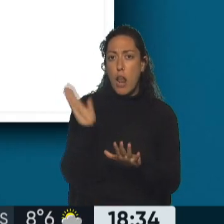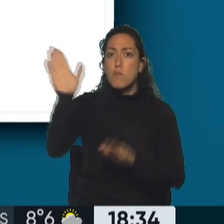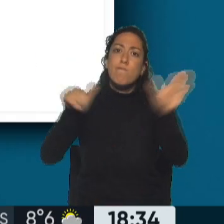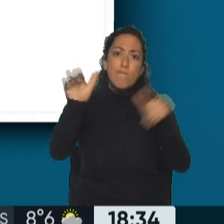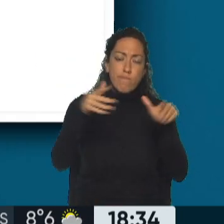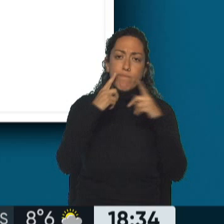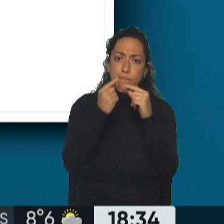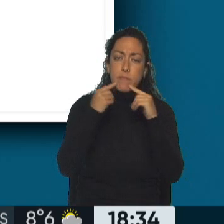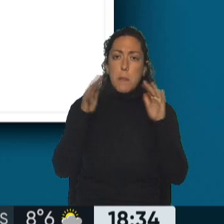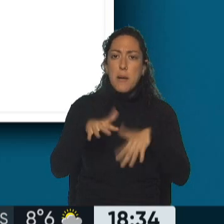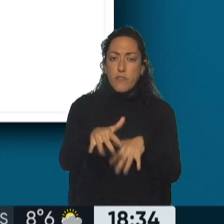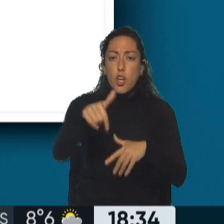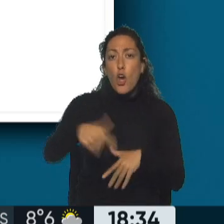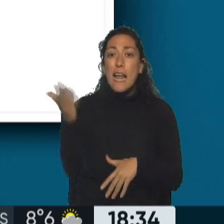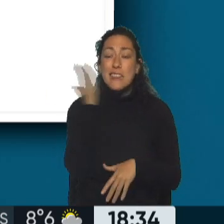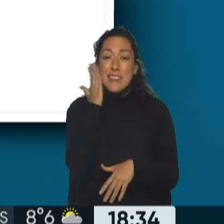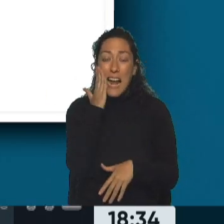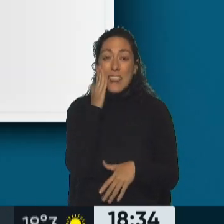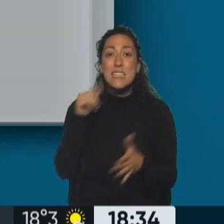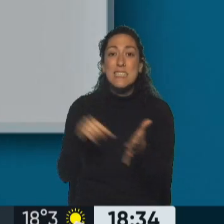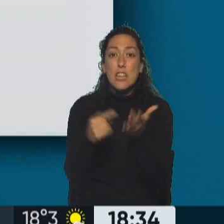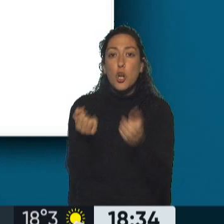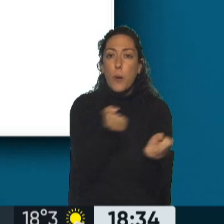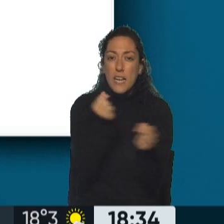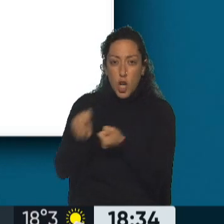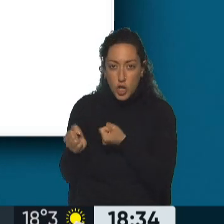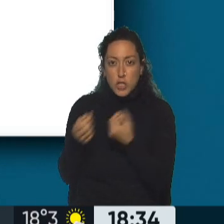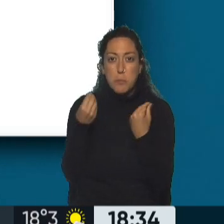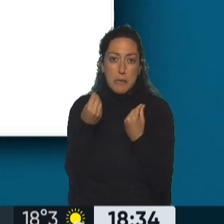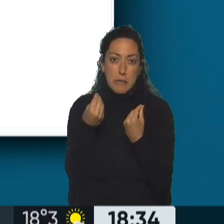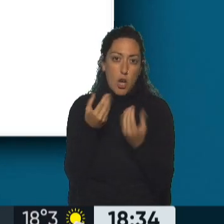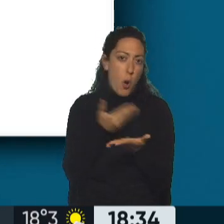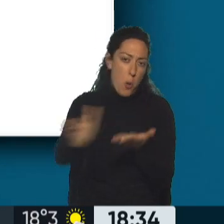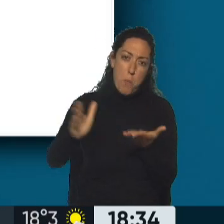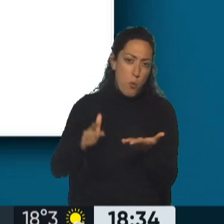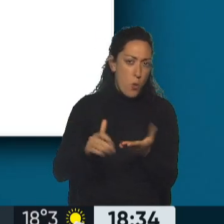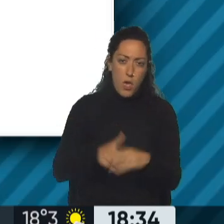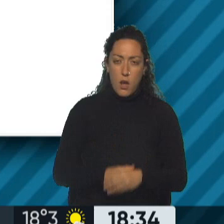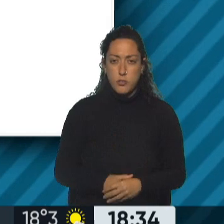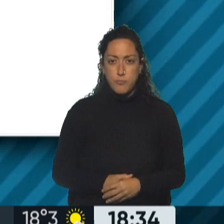manifestarse esta tarde en el Centro Cívico de Bariloche para repudiar el operativo.